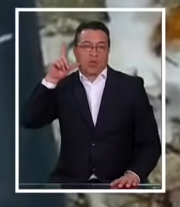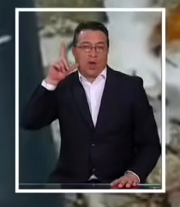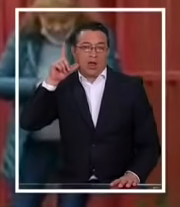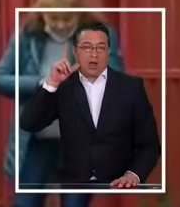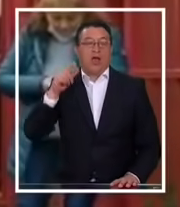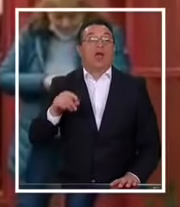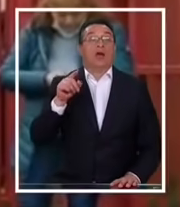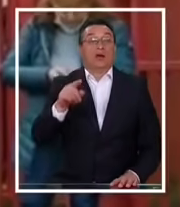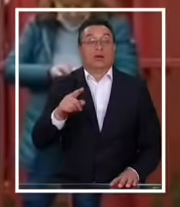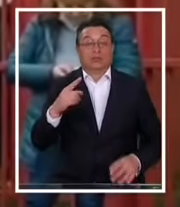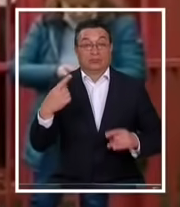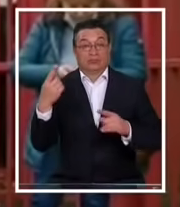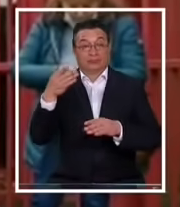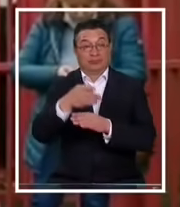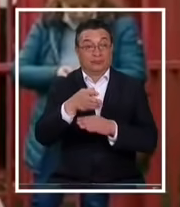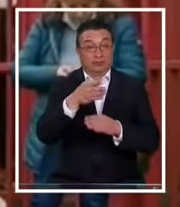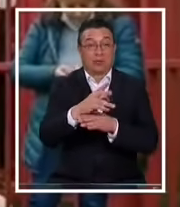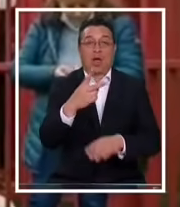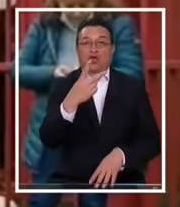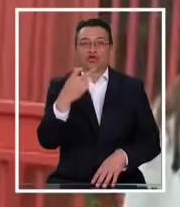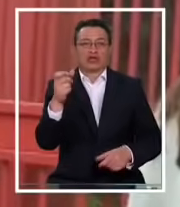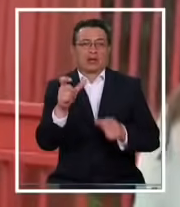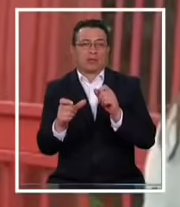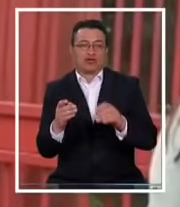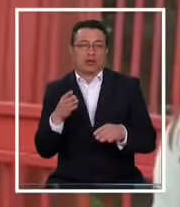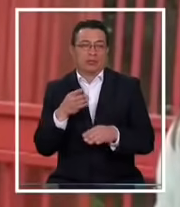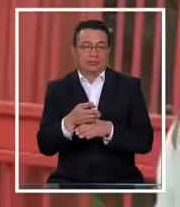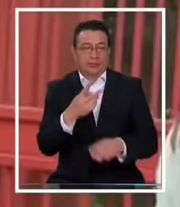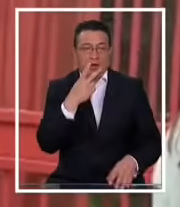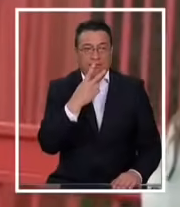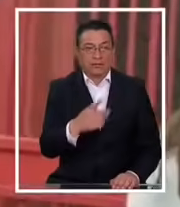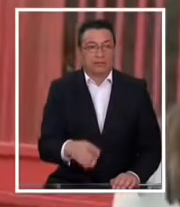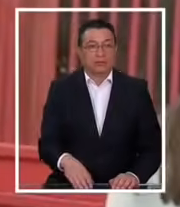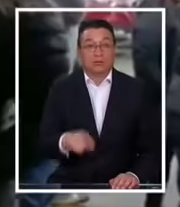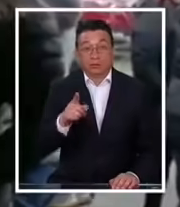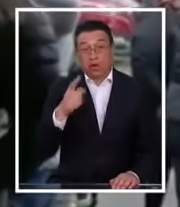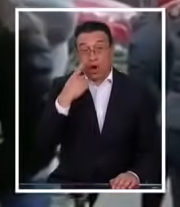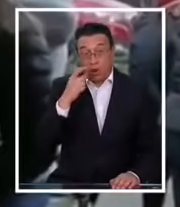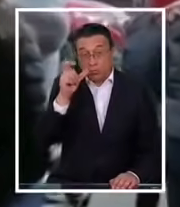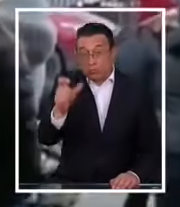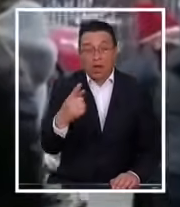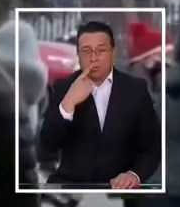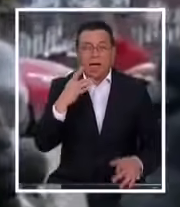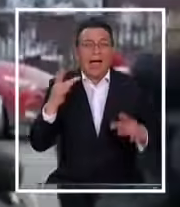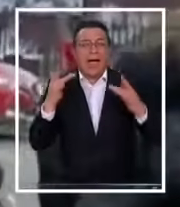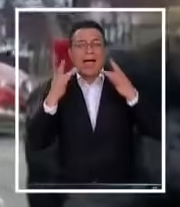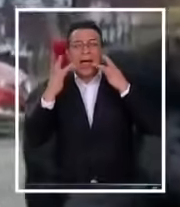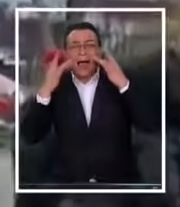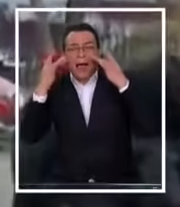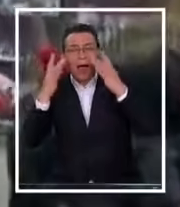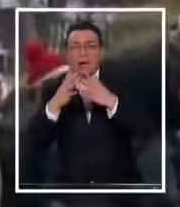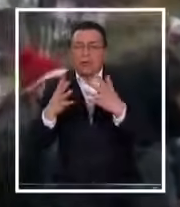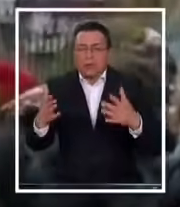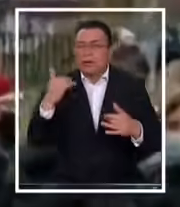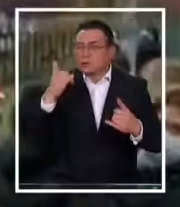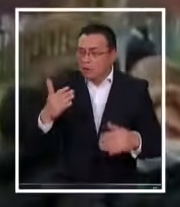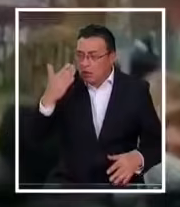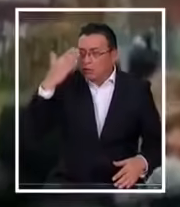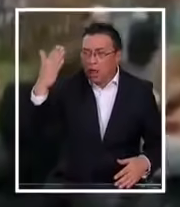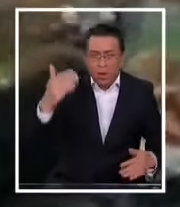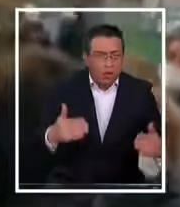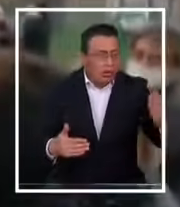velatorio han llegado más de 200 personas. El Richard Barría es una persona siempre alegre, siempre